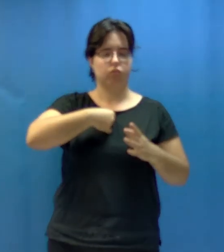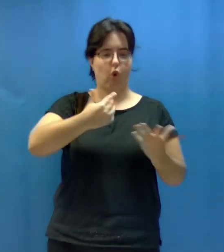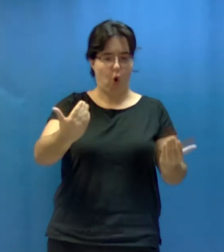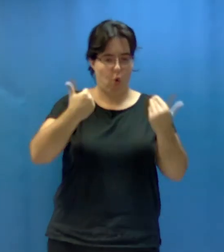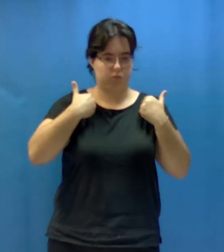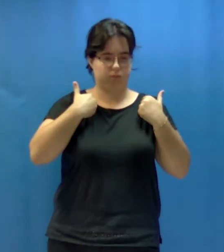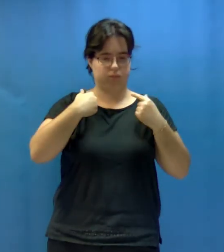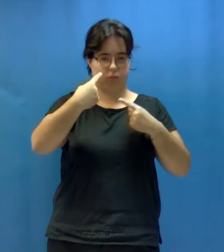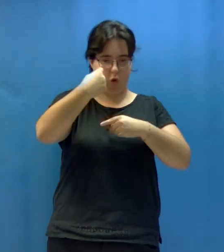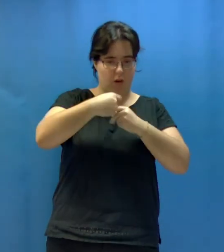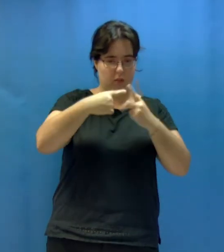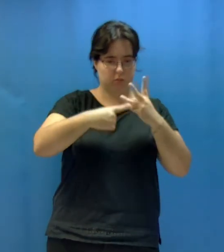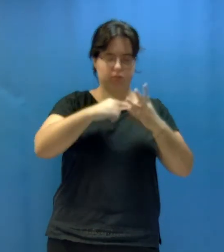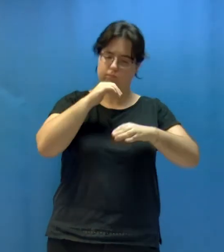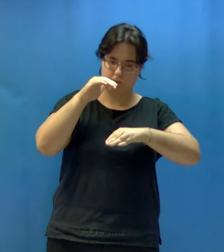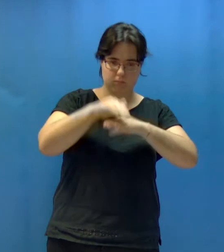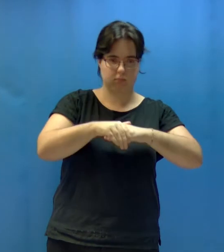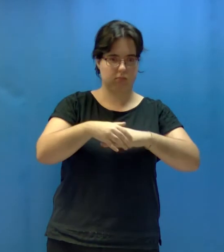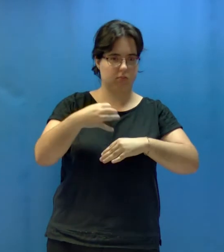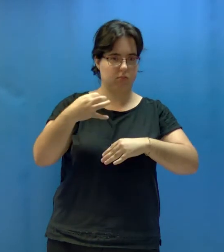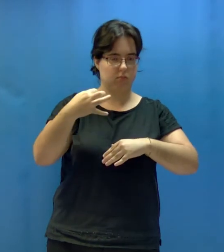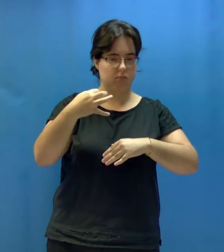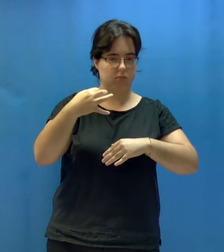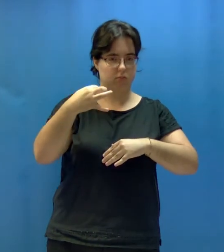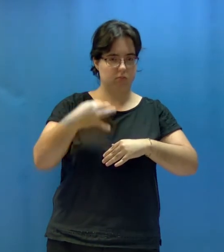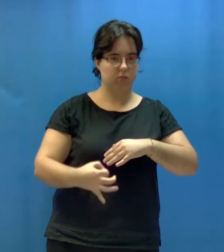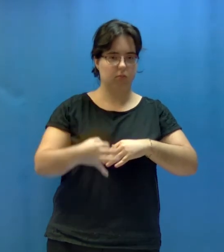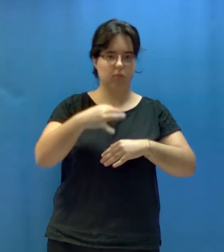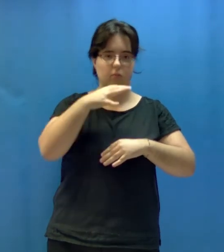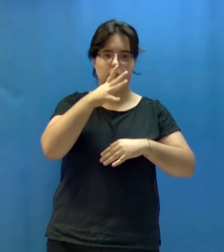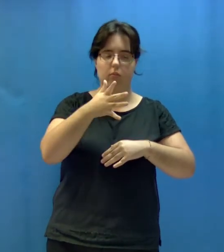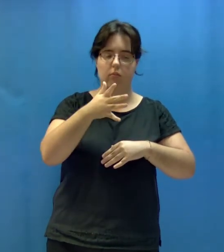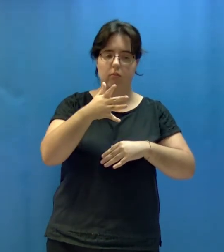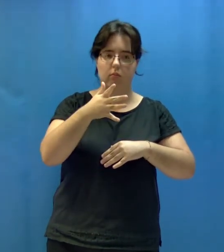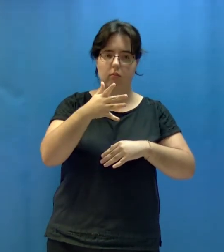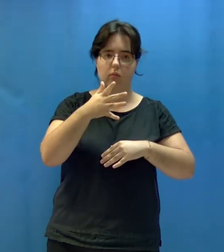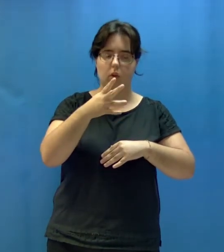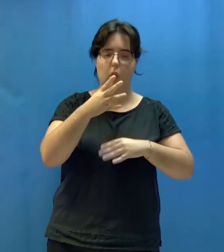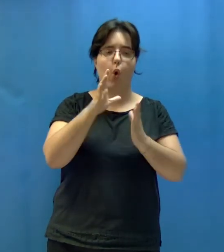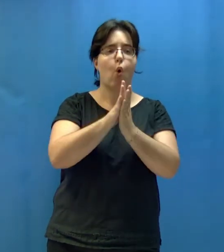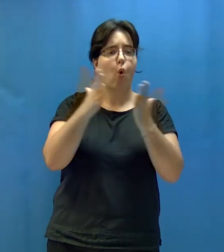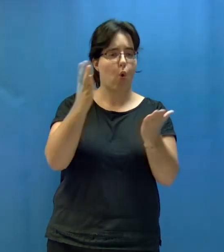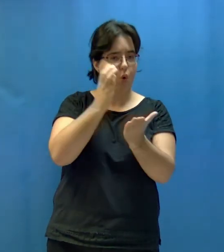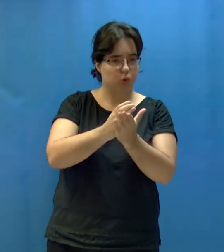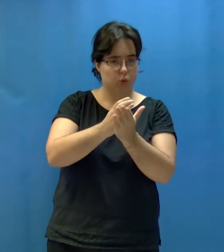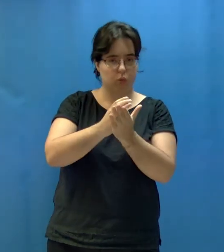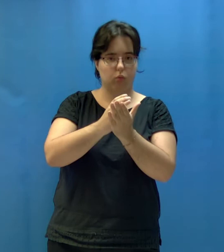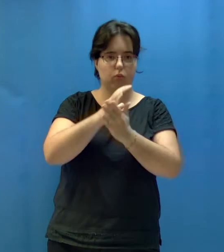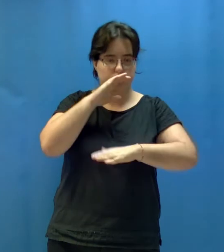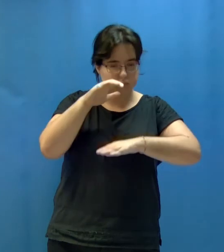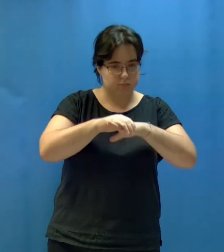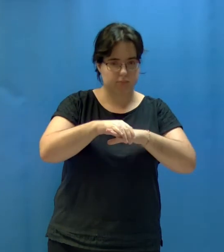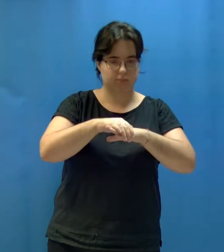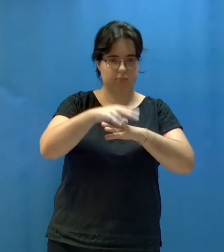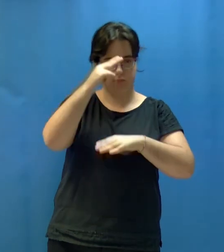cargo como concejal, con lealtad al rey y guardar y hacer guardar la Constitución como norma fundamental del Estado, así